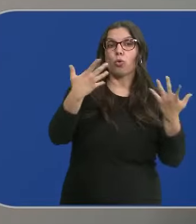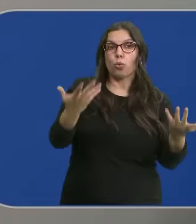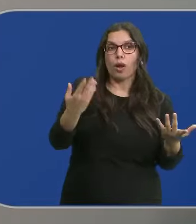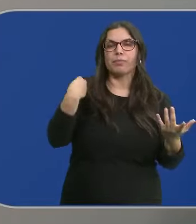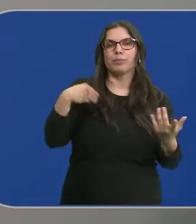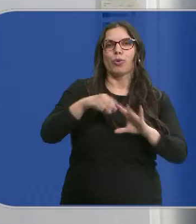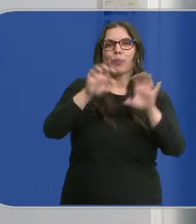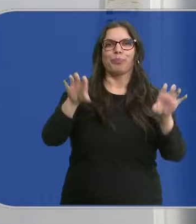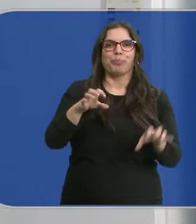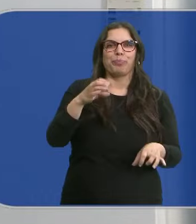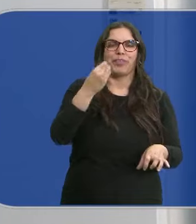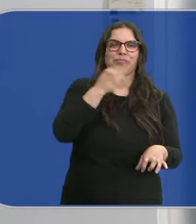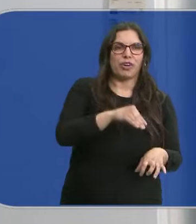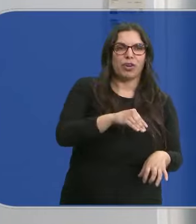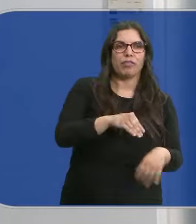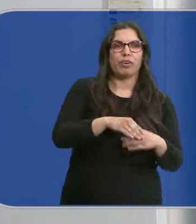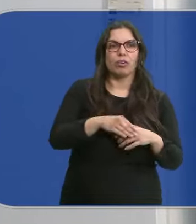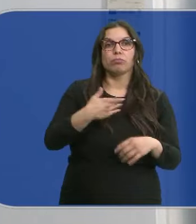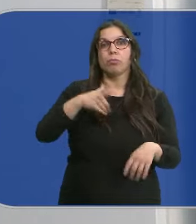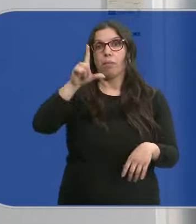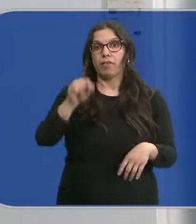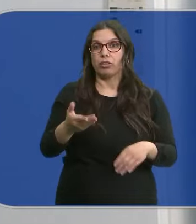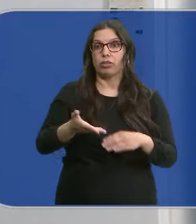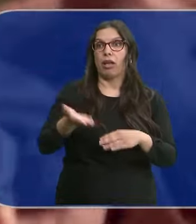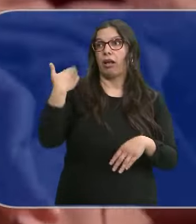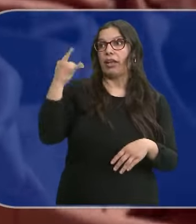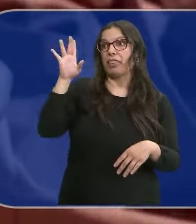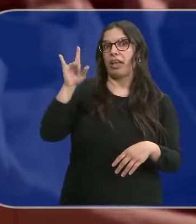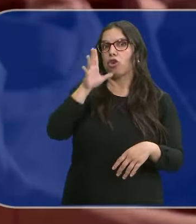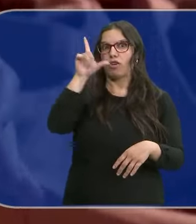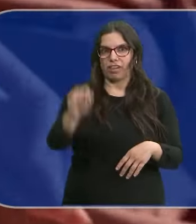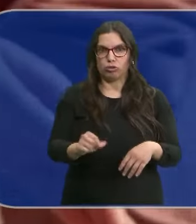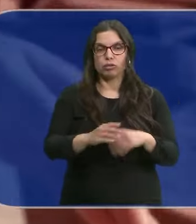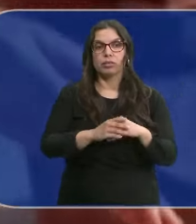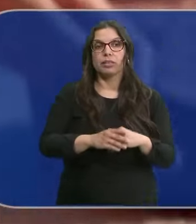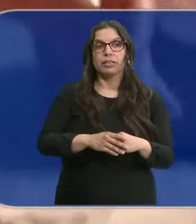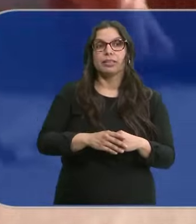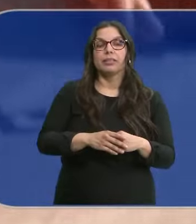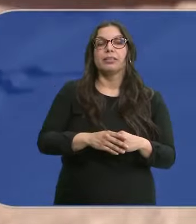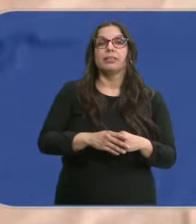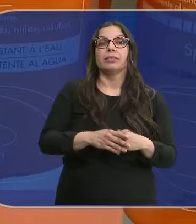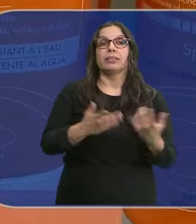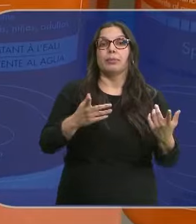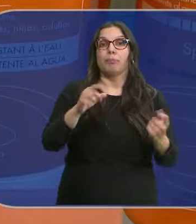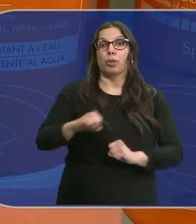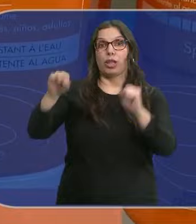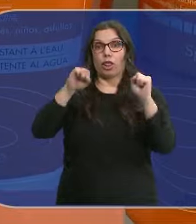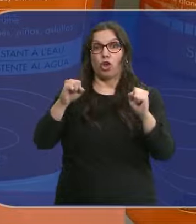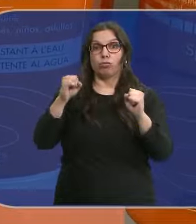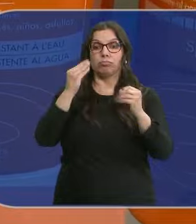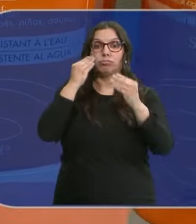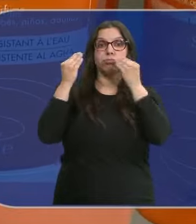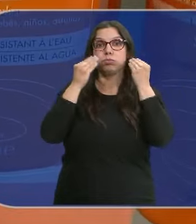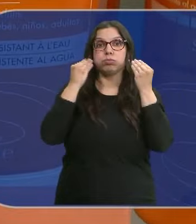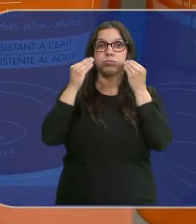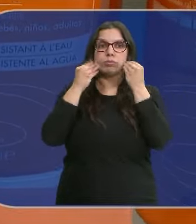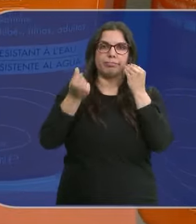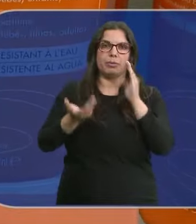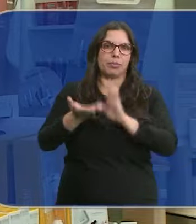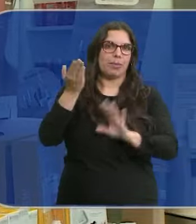frigoríficos y climatizadores. Están incluso más baratos que hace 15 años. Enfriar será más barato, pero la protección solar vive su